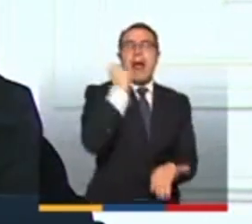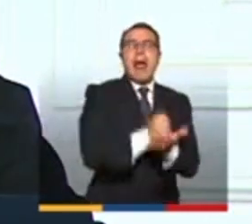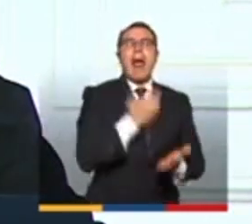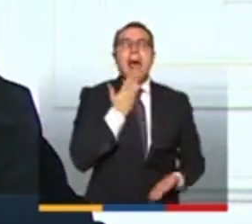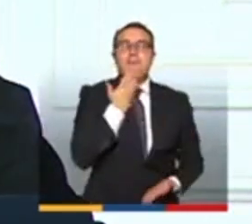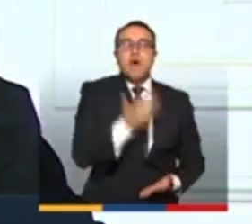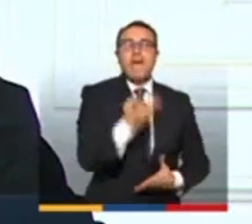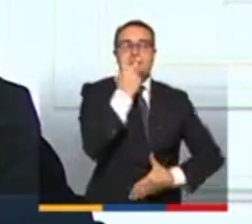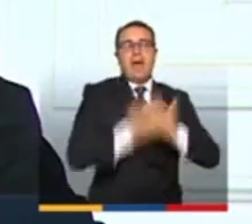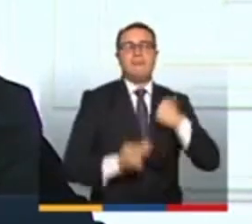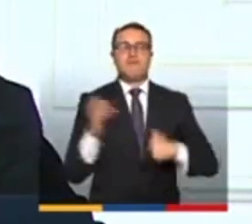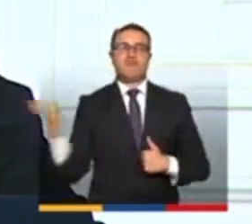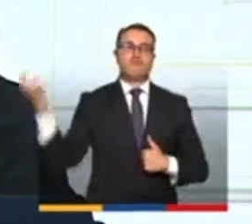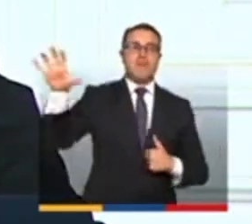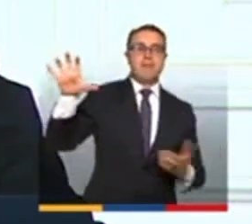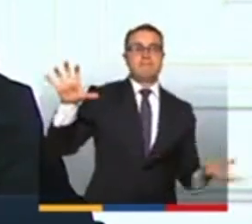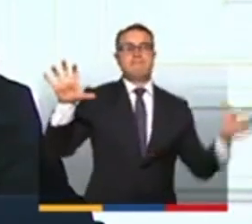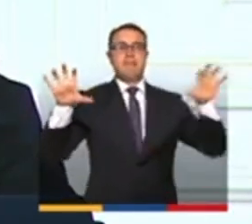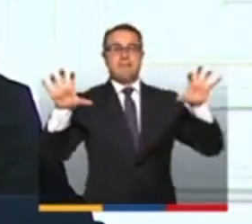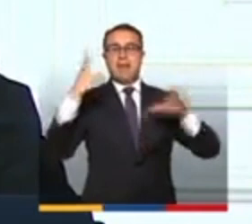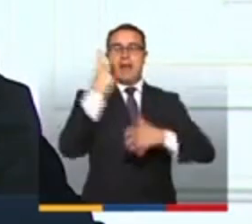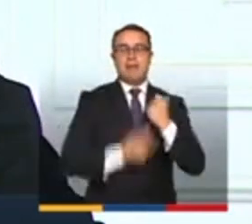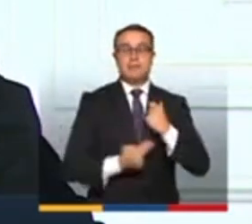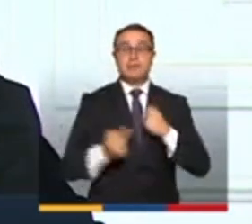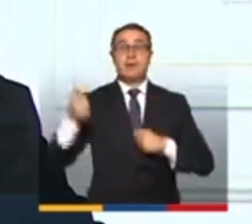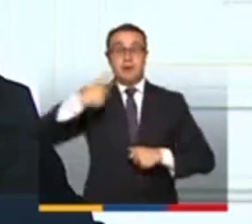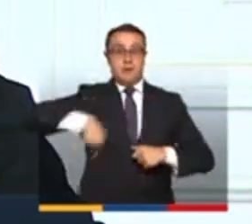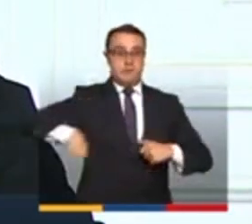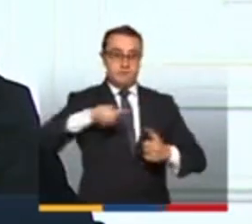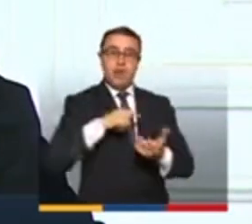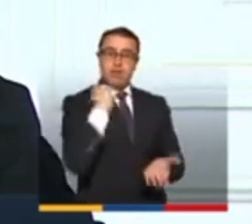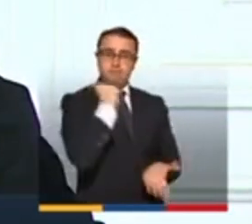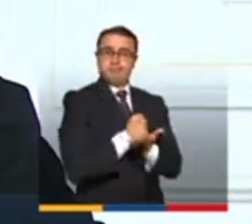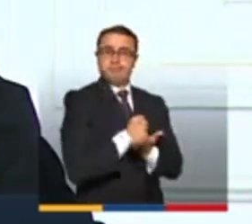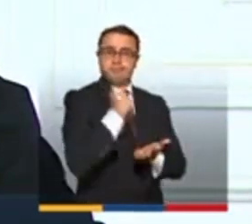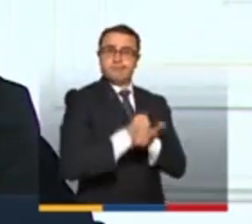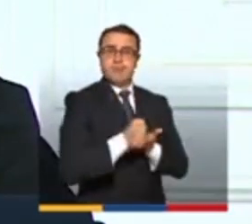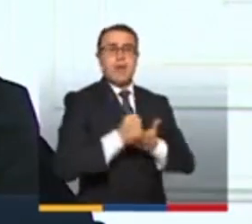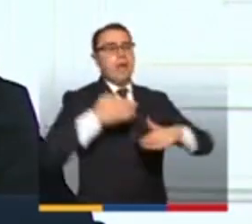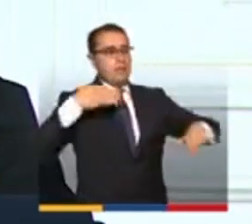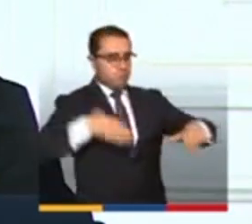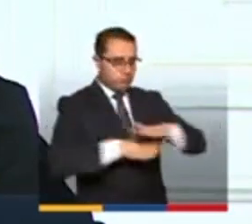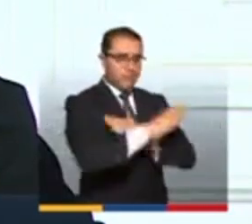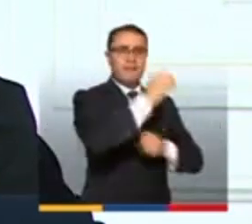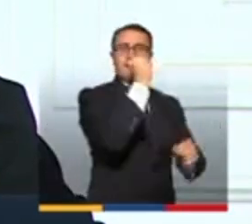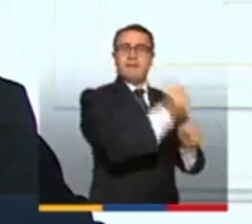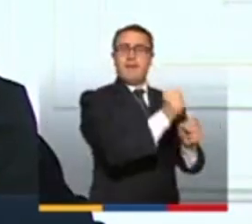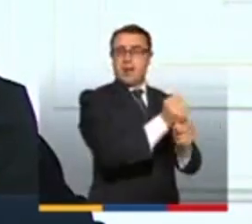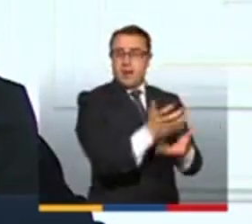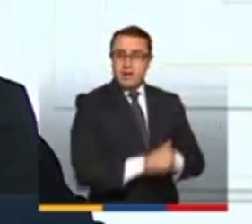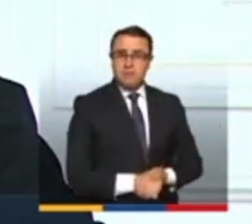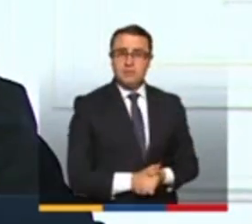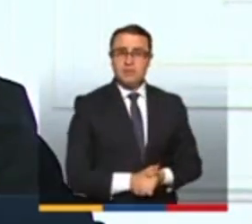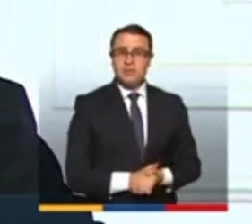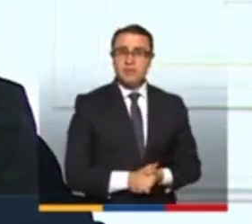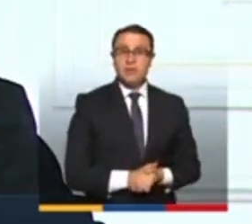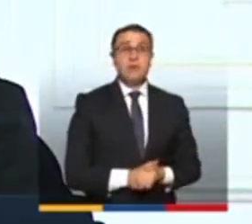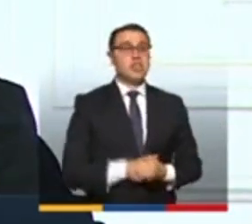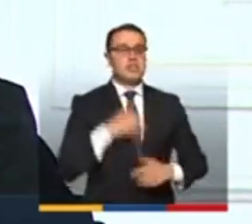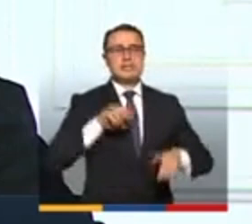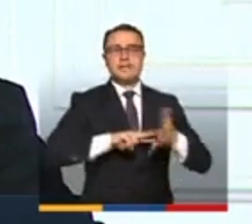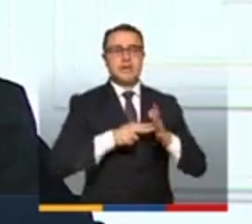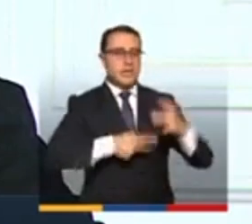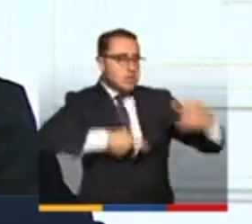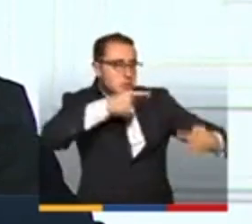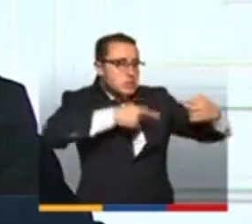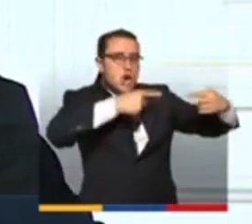permitir accesos a la producción, al trabajo, que no es en competencia con la colombianidad,